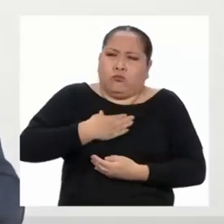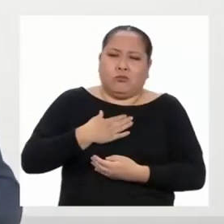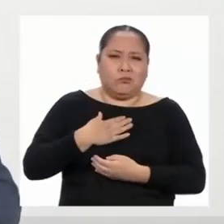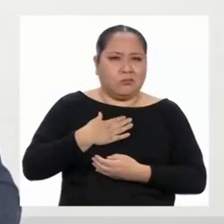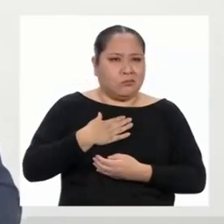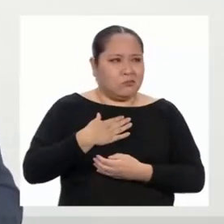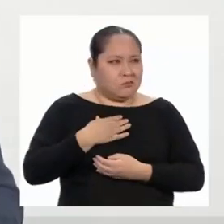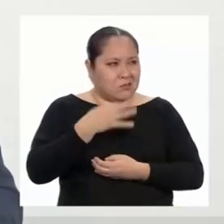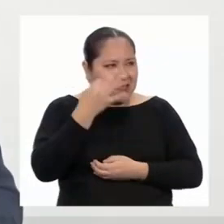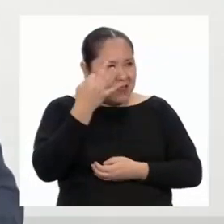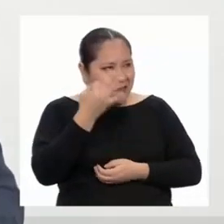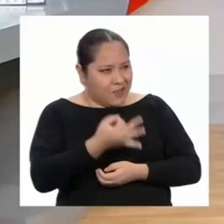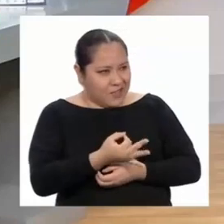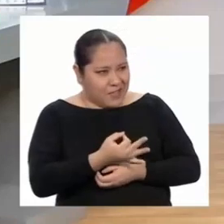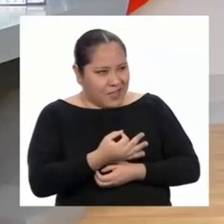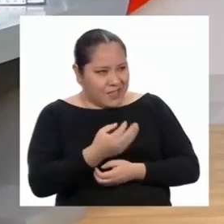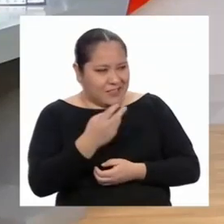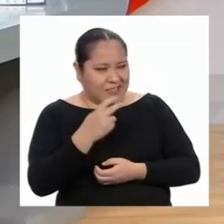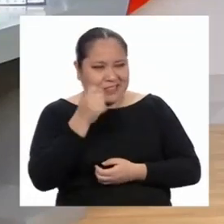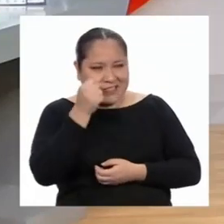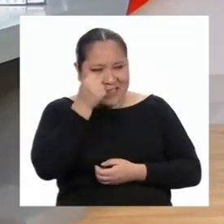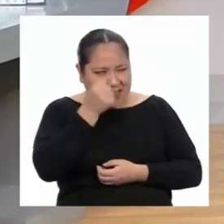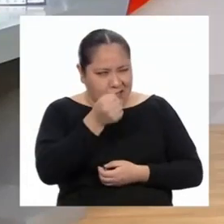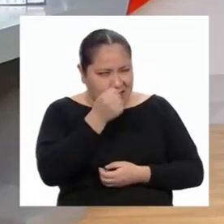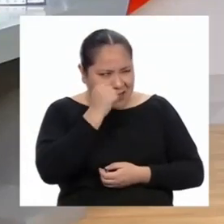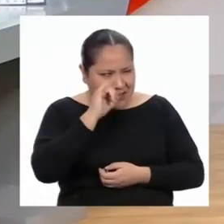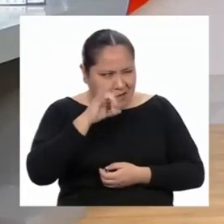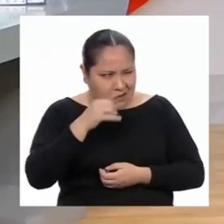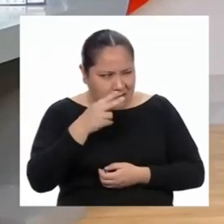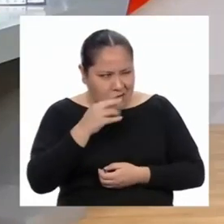¿Estás seguro, detective John?